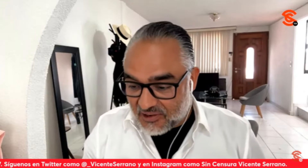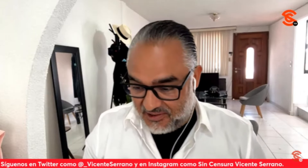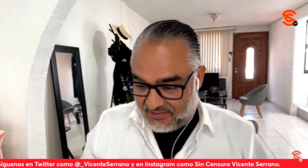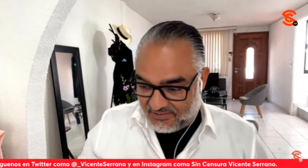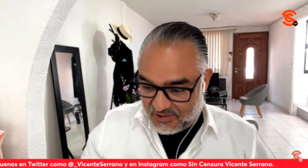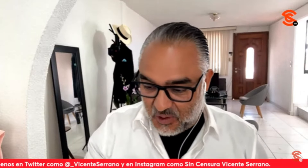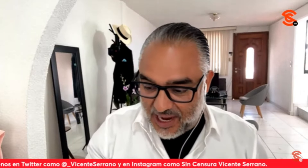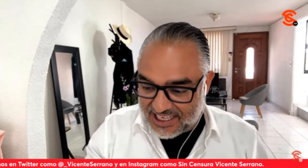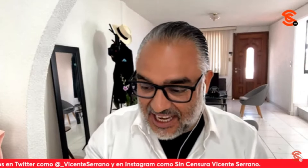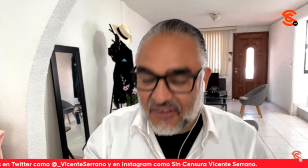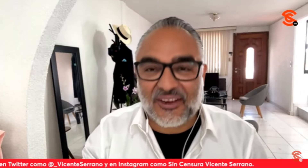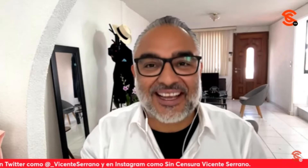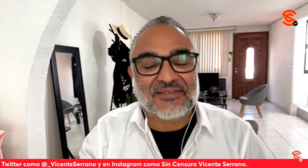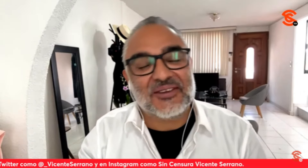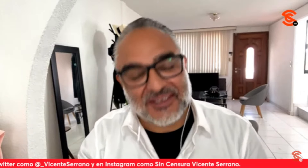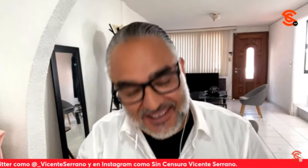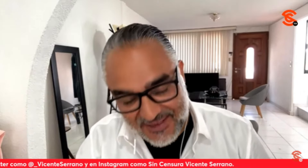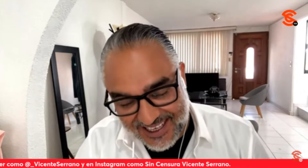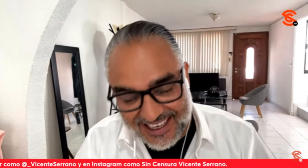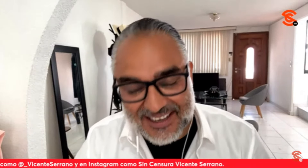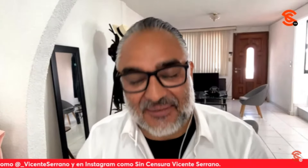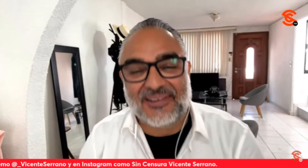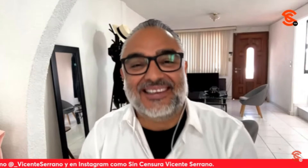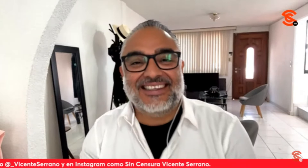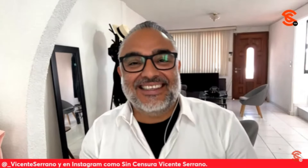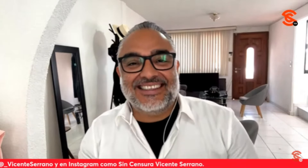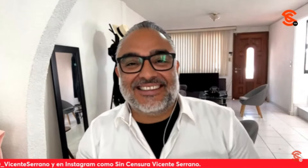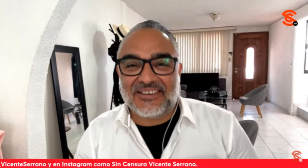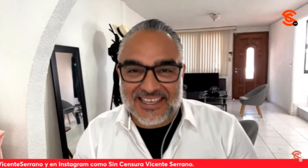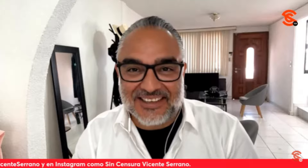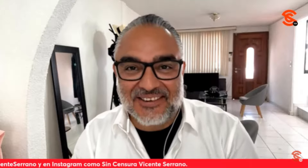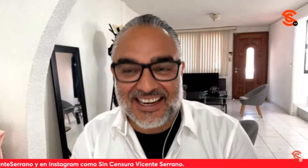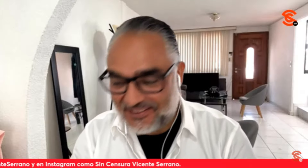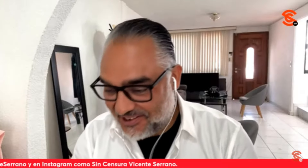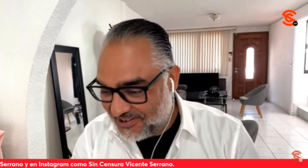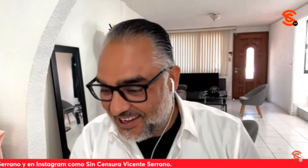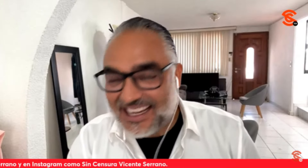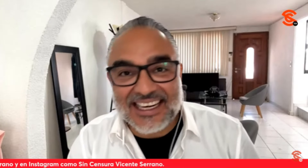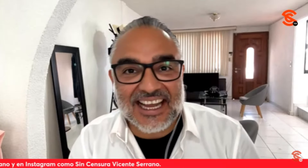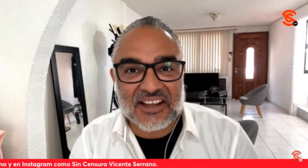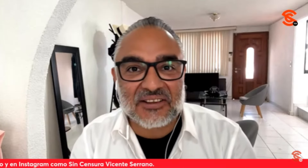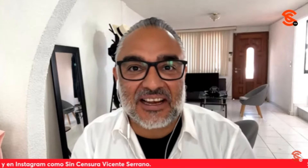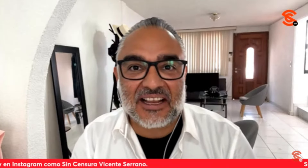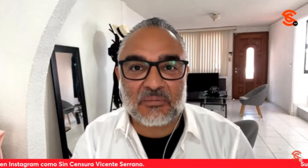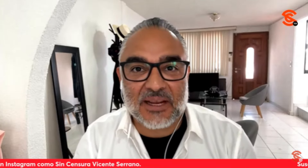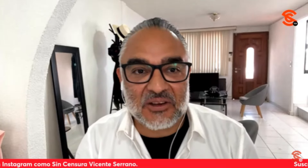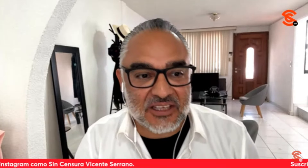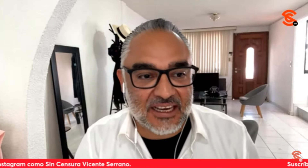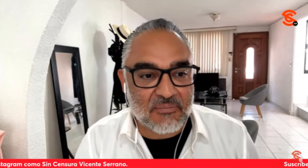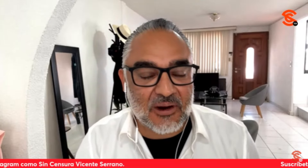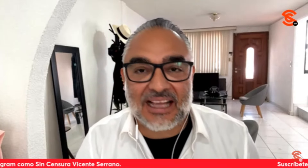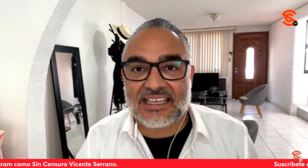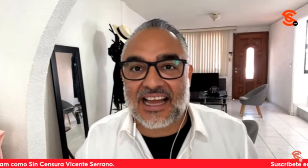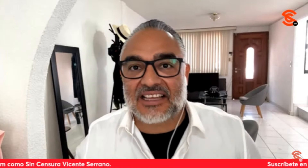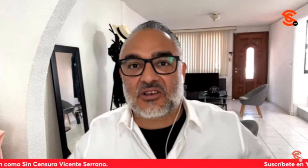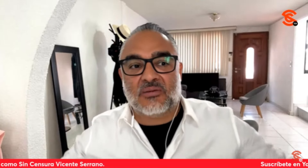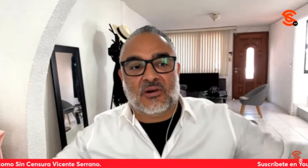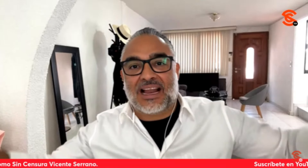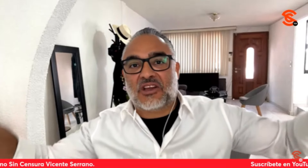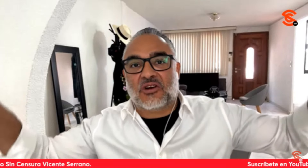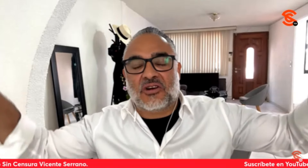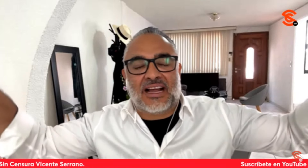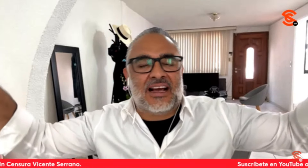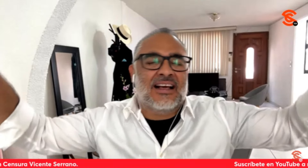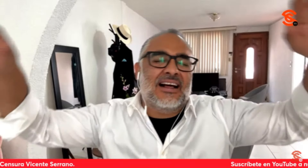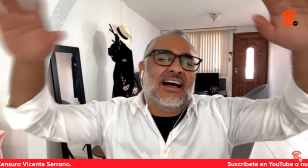tu amigo, tu ex jefe, nótese mi sarcasmo, no te vayas a enojar, Toño. Ricardo Salinas Pliego sigue por las calles como